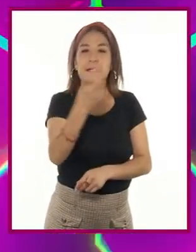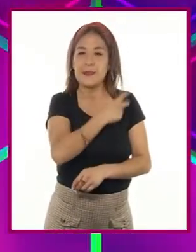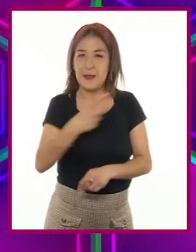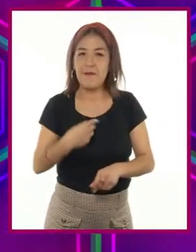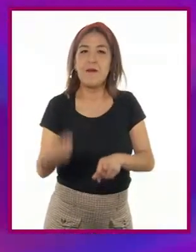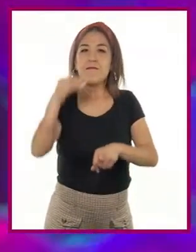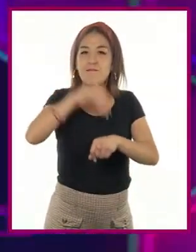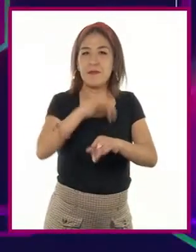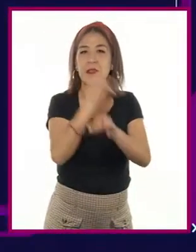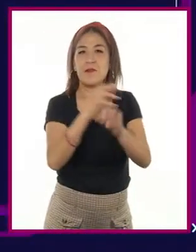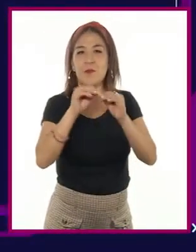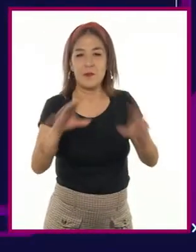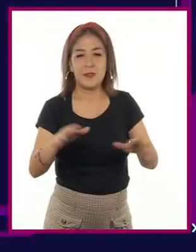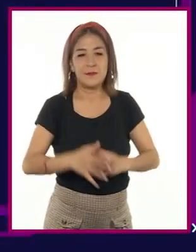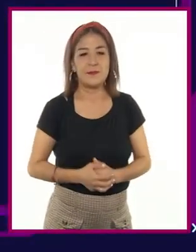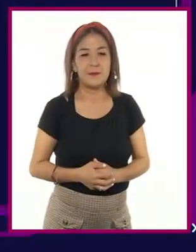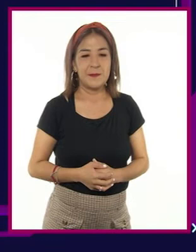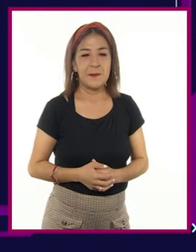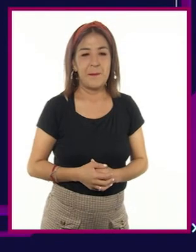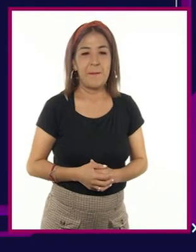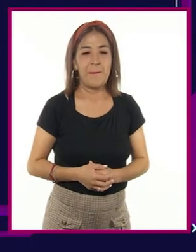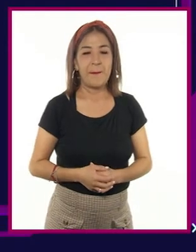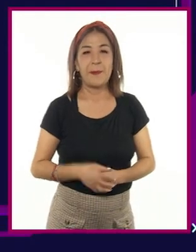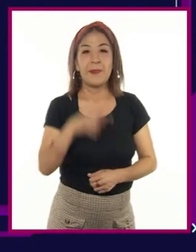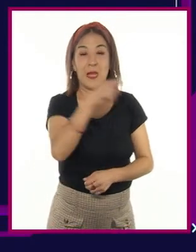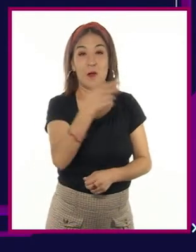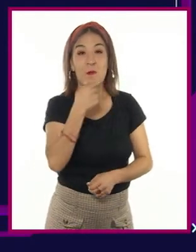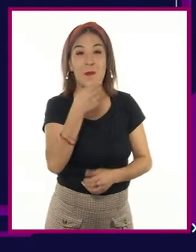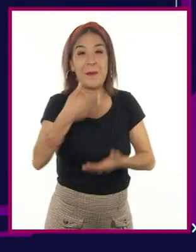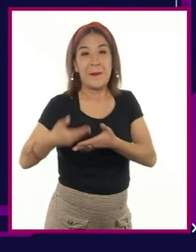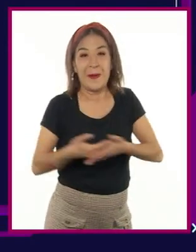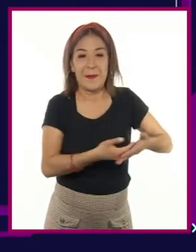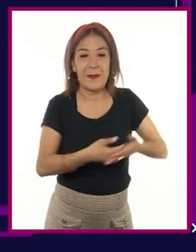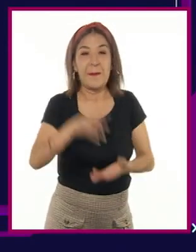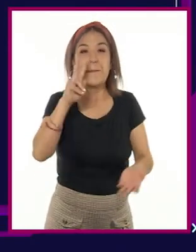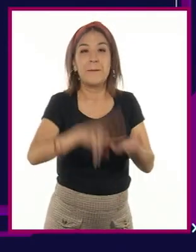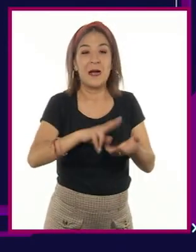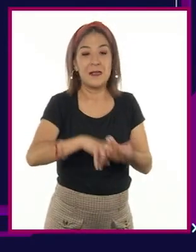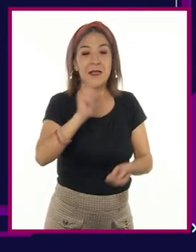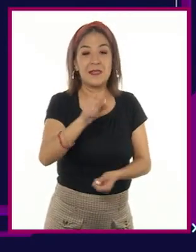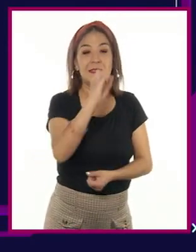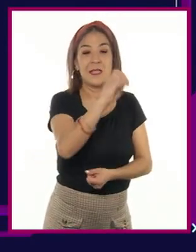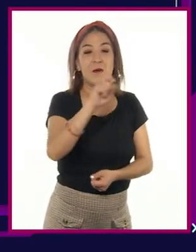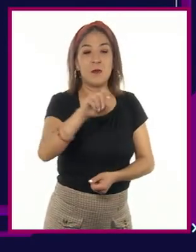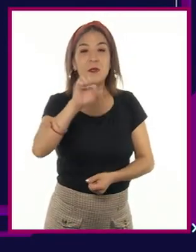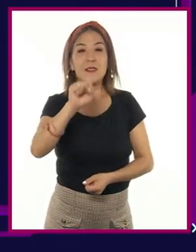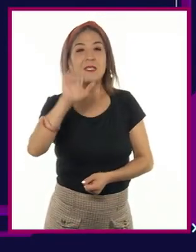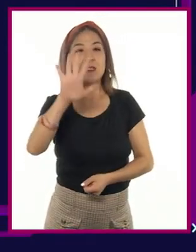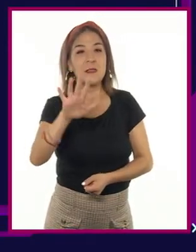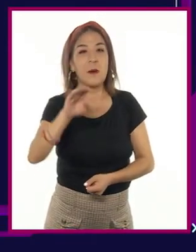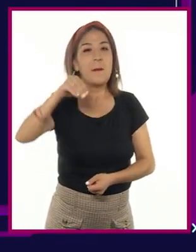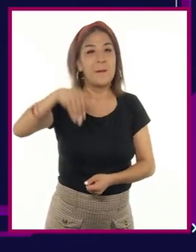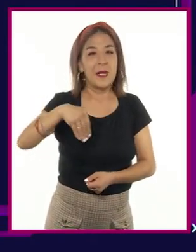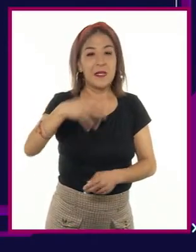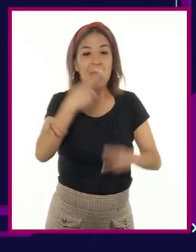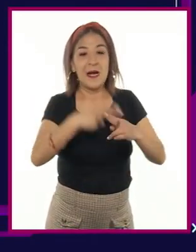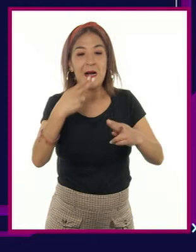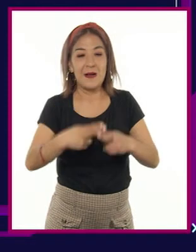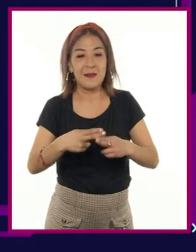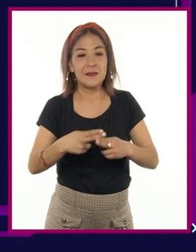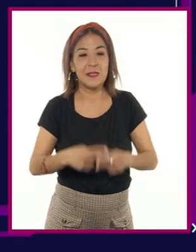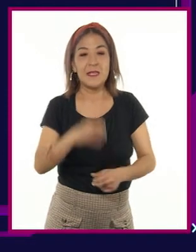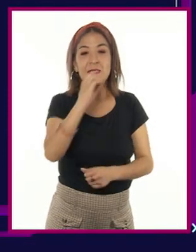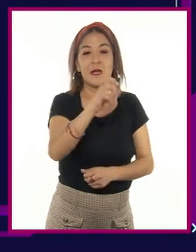datos los valores de t van desde 0 puntos 65 metros hasta 0.85 metros